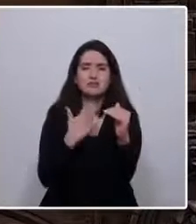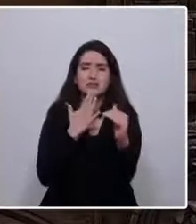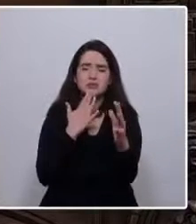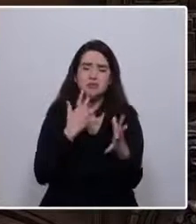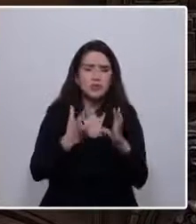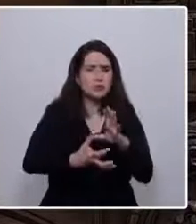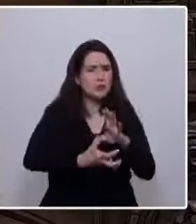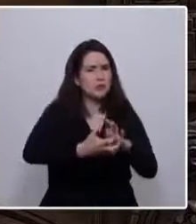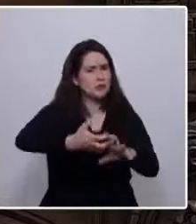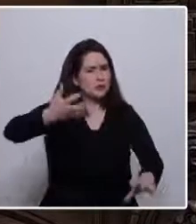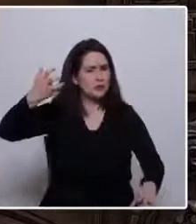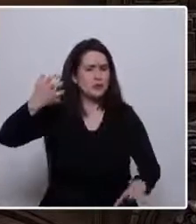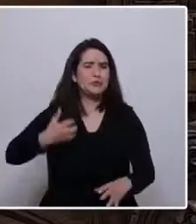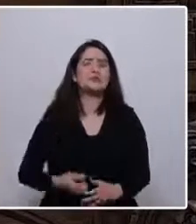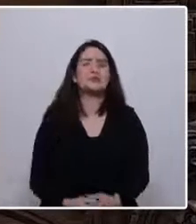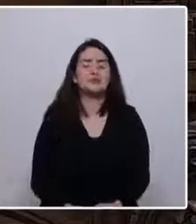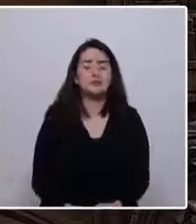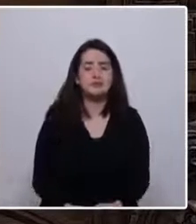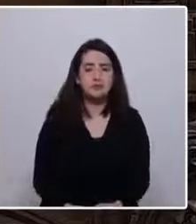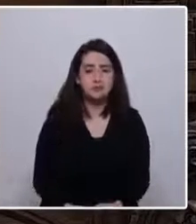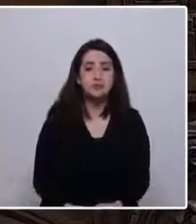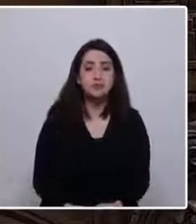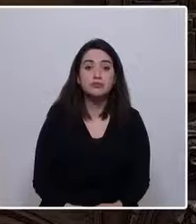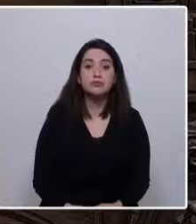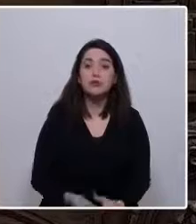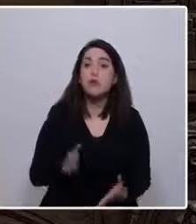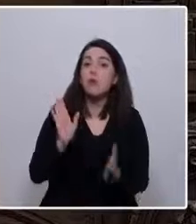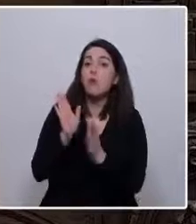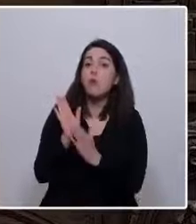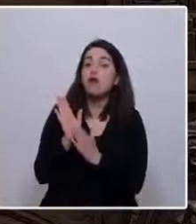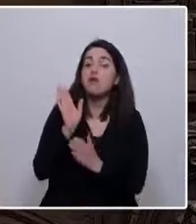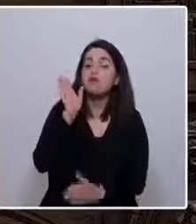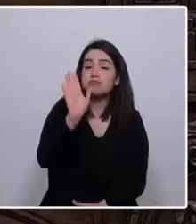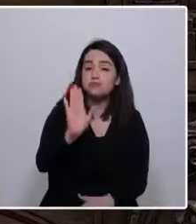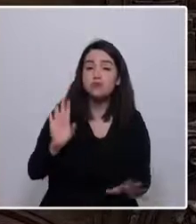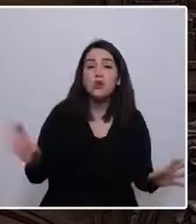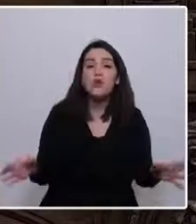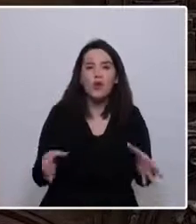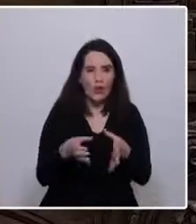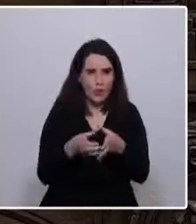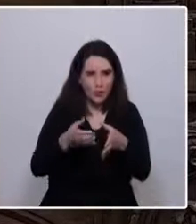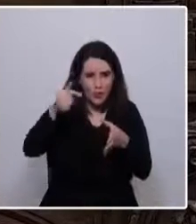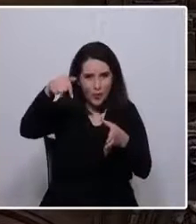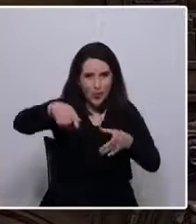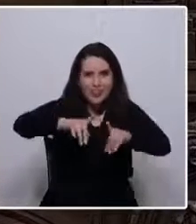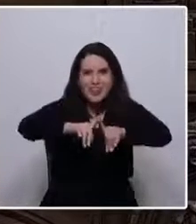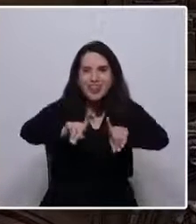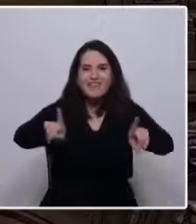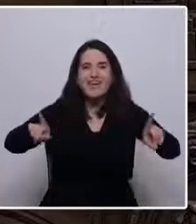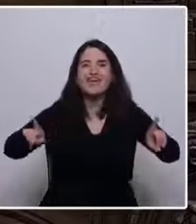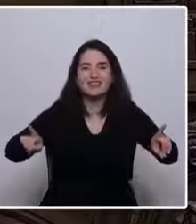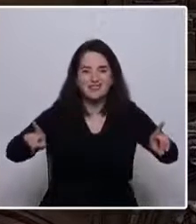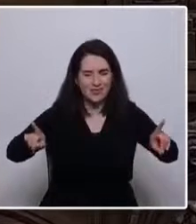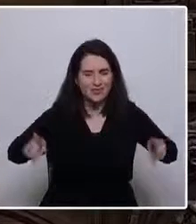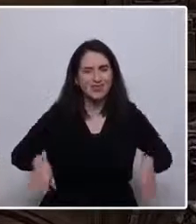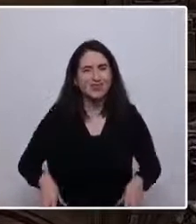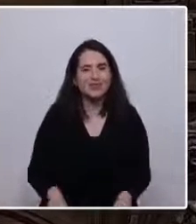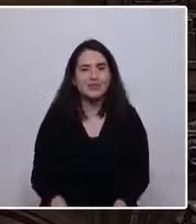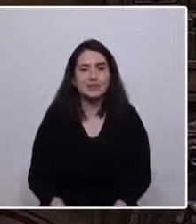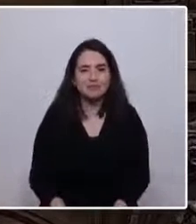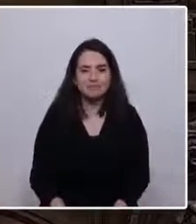como en los hechos lo demuestra este grupo diverso que esa expresión